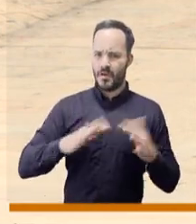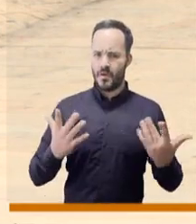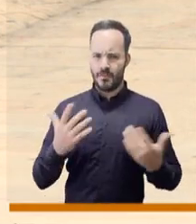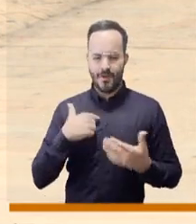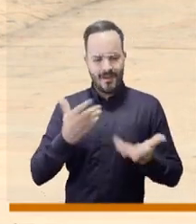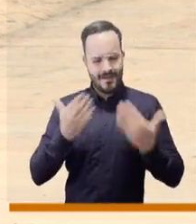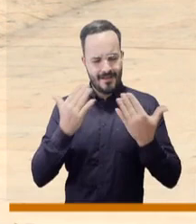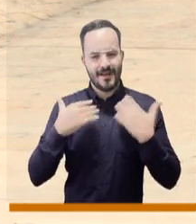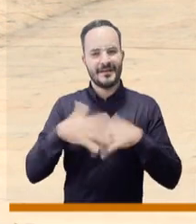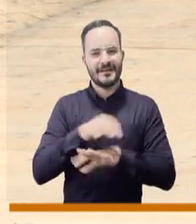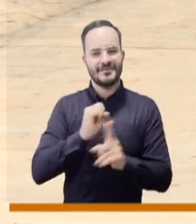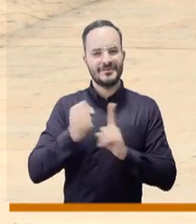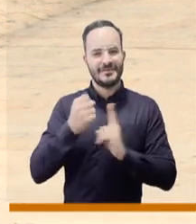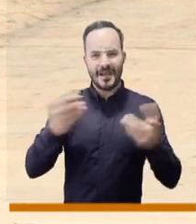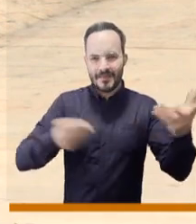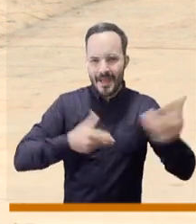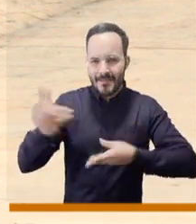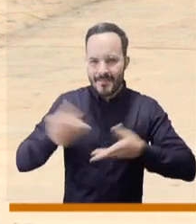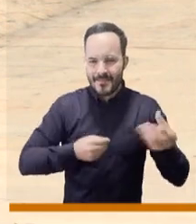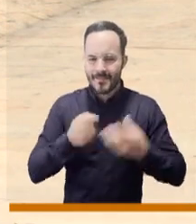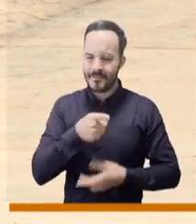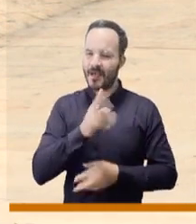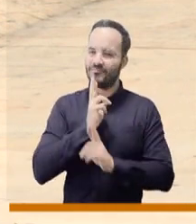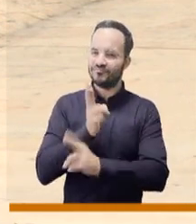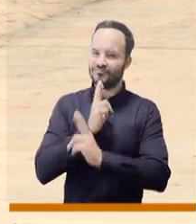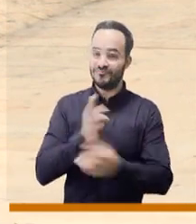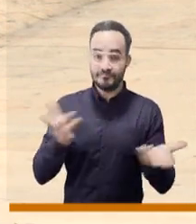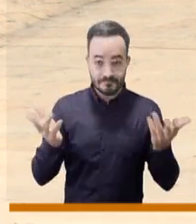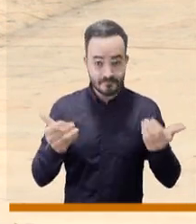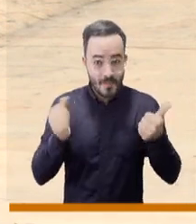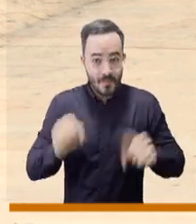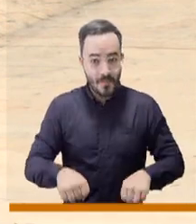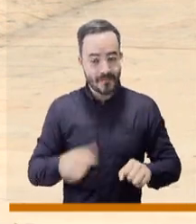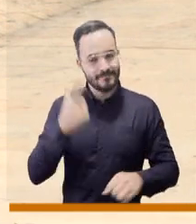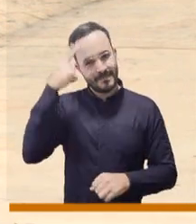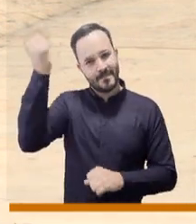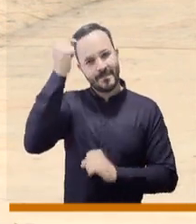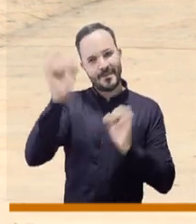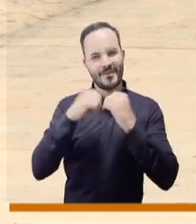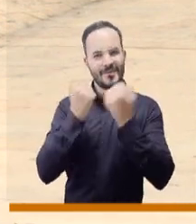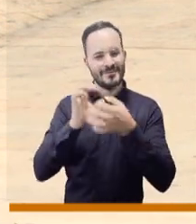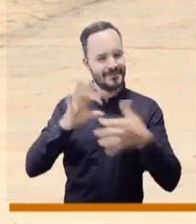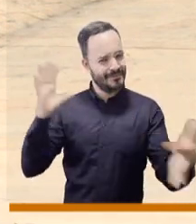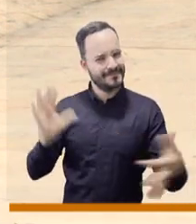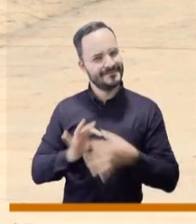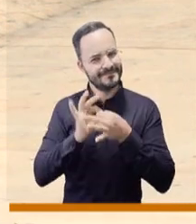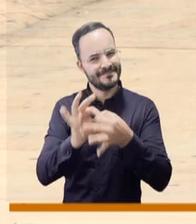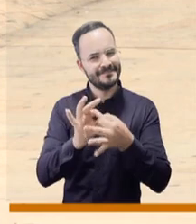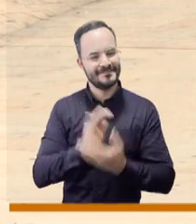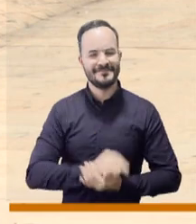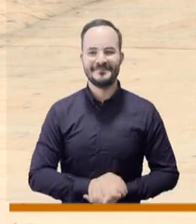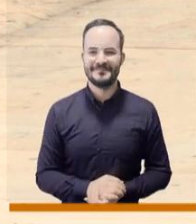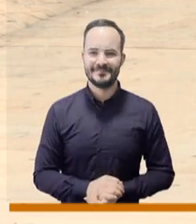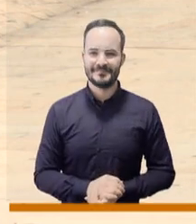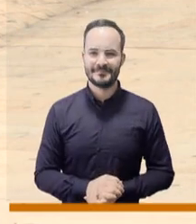desde sus hogares a través de las redes sociales en este diálogo permanente que sostenemos? Porque el consejo somos tú y